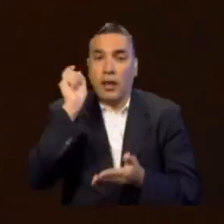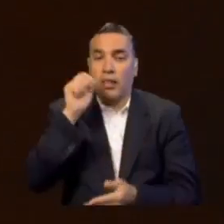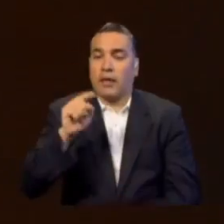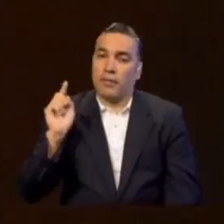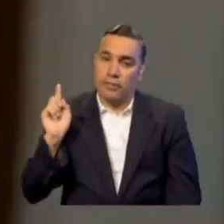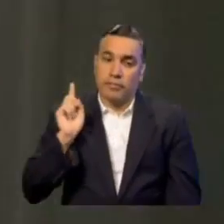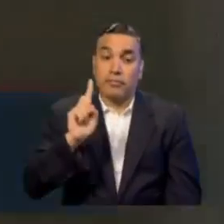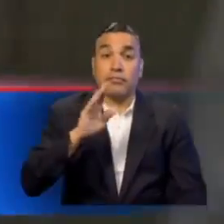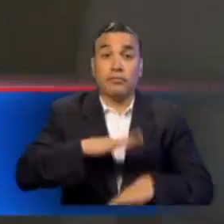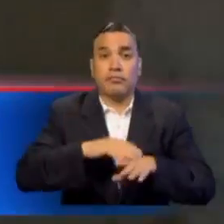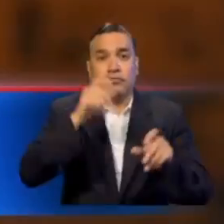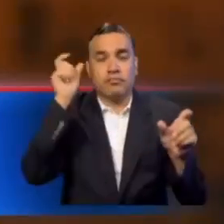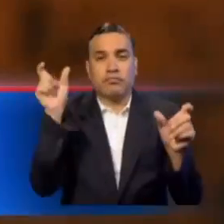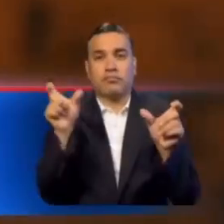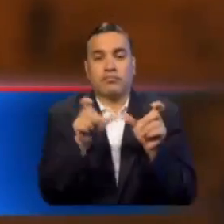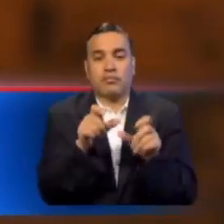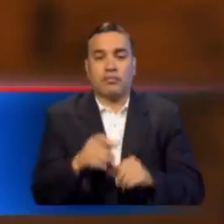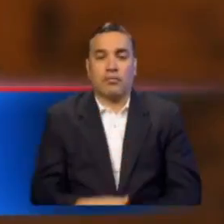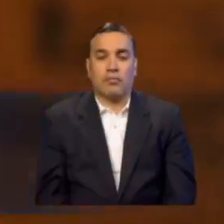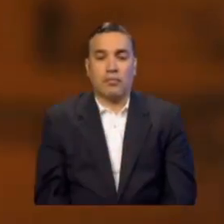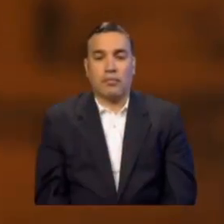acudir al llamado de la fiscalía.